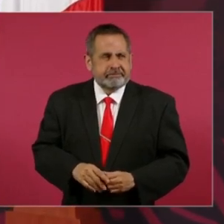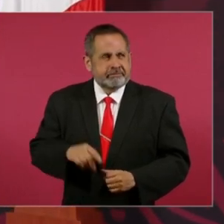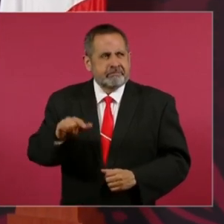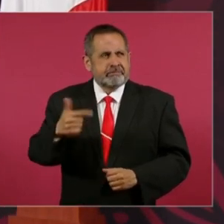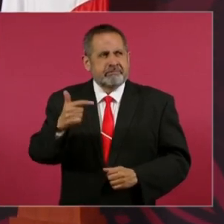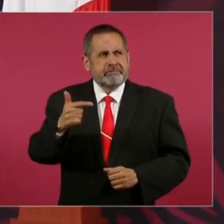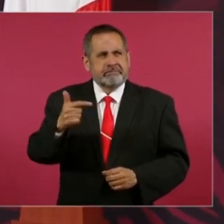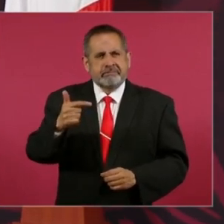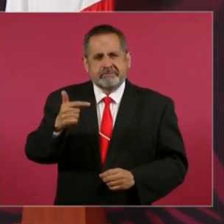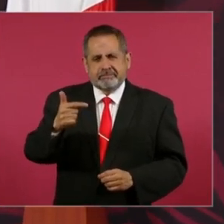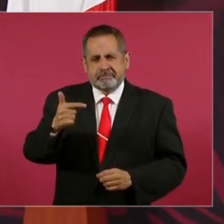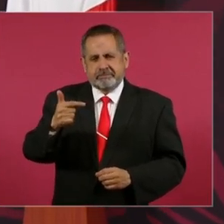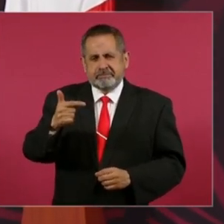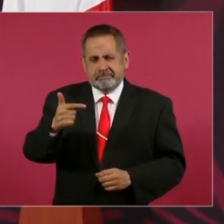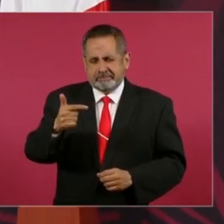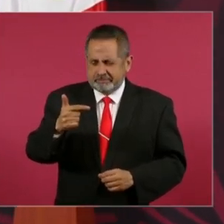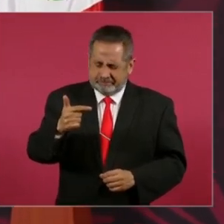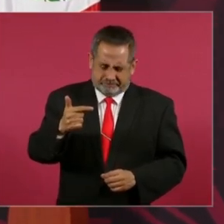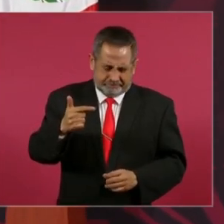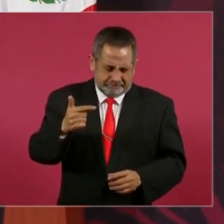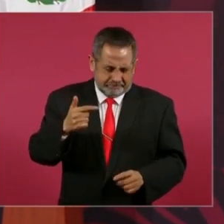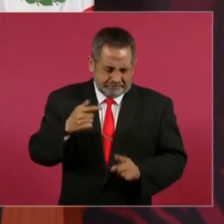12 y 5,